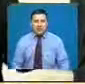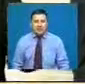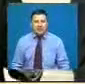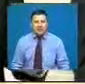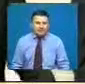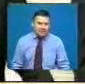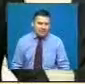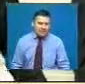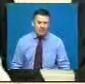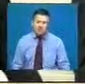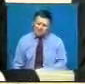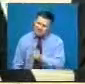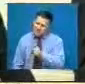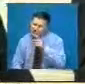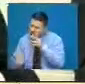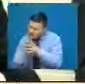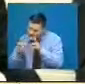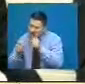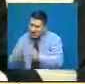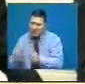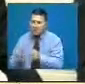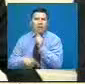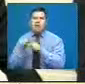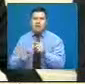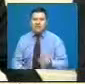favor, infórmese mejor. Y le quiero comentar una cosa.